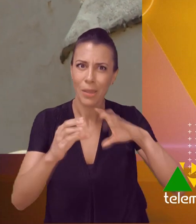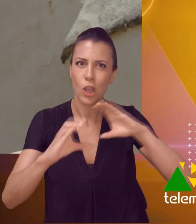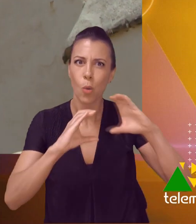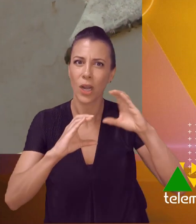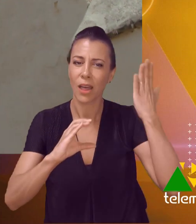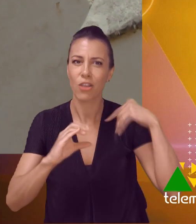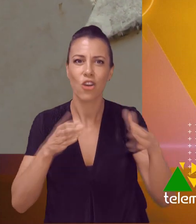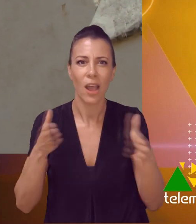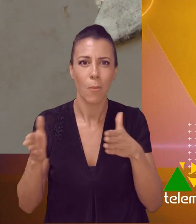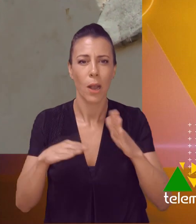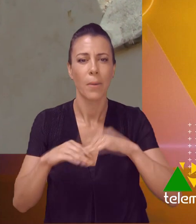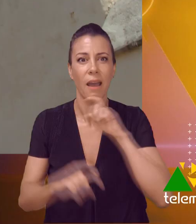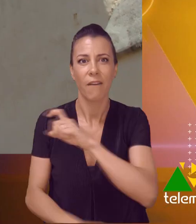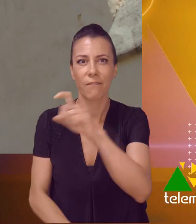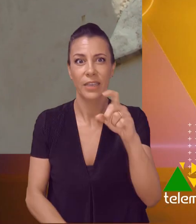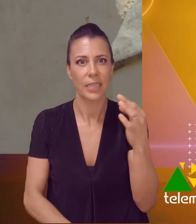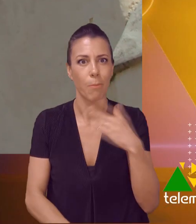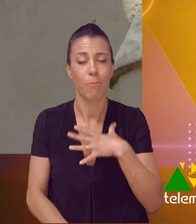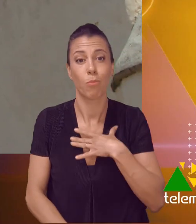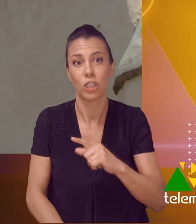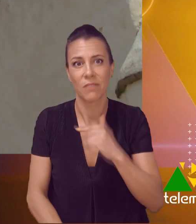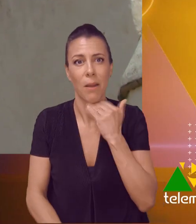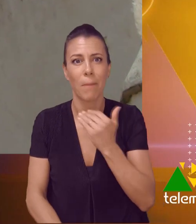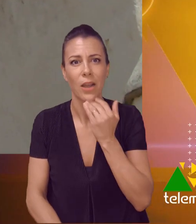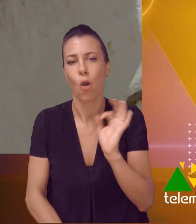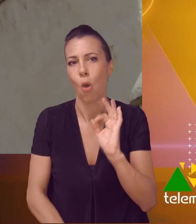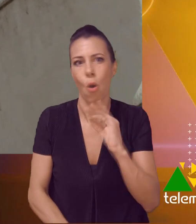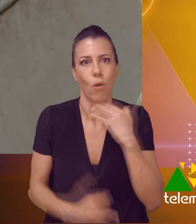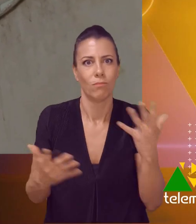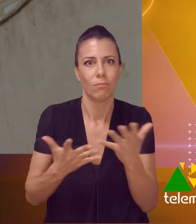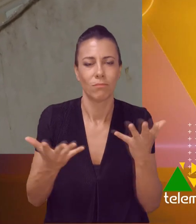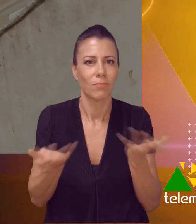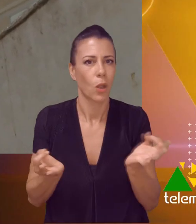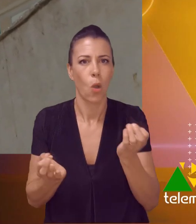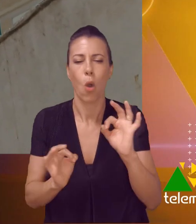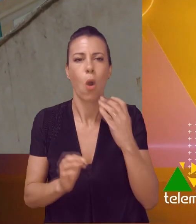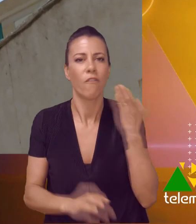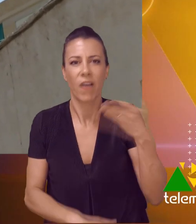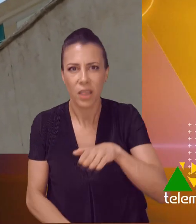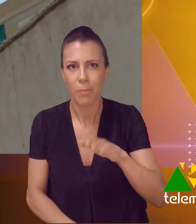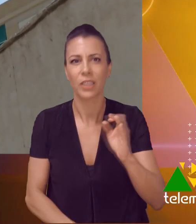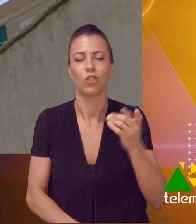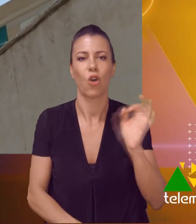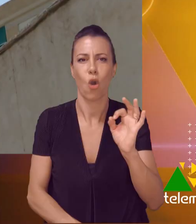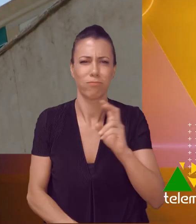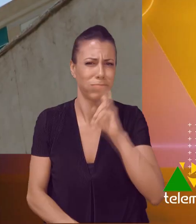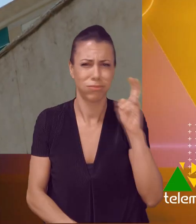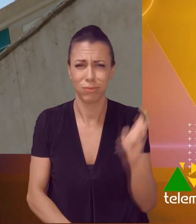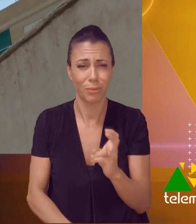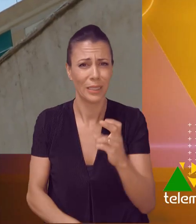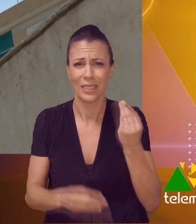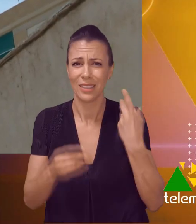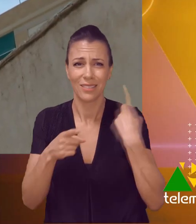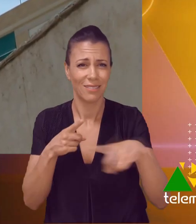aquella época para avisar de posibles peligros o de sucesos, como decíamos, ¿no? De entierros, de fallecimientos, en fin, de tantas